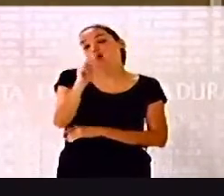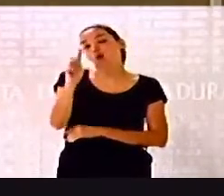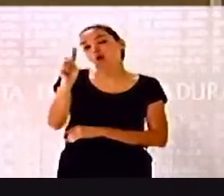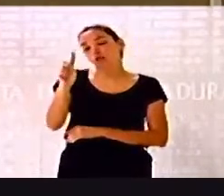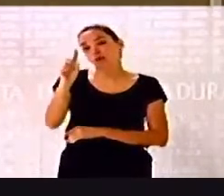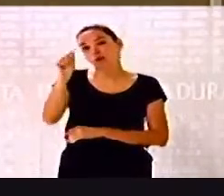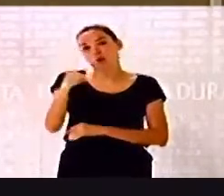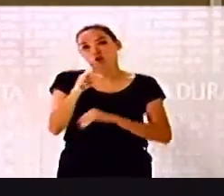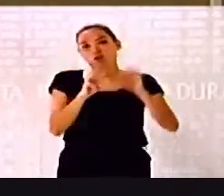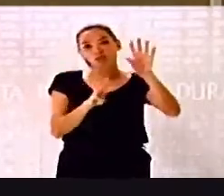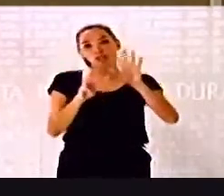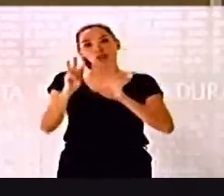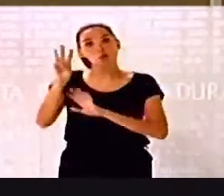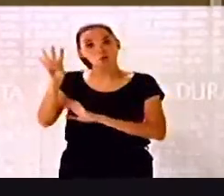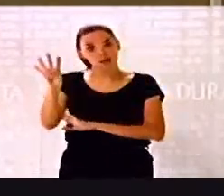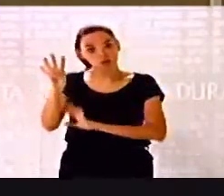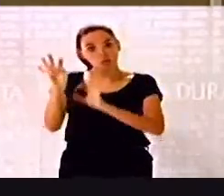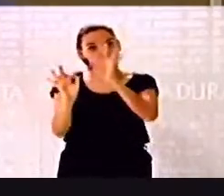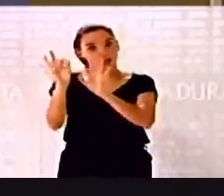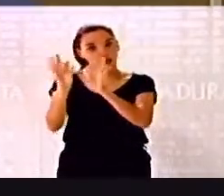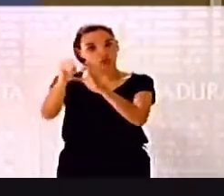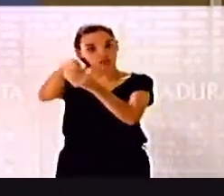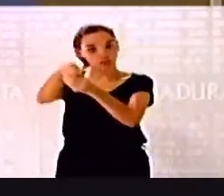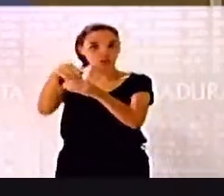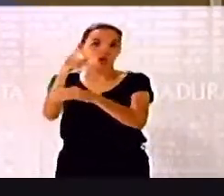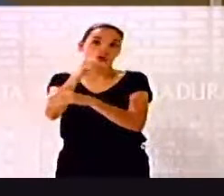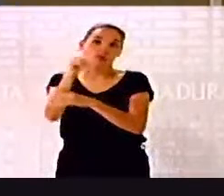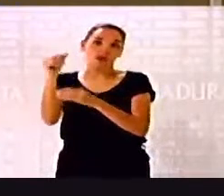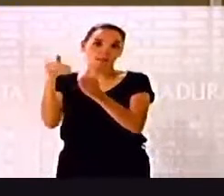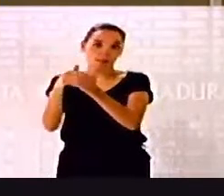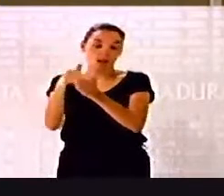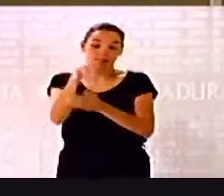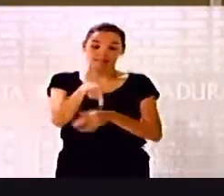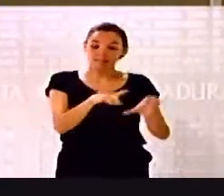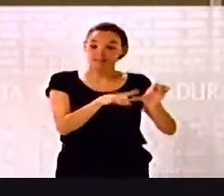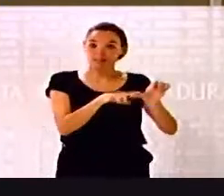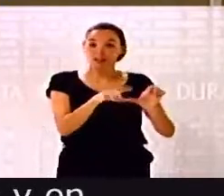200,11,84 por cada 100.000 habitantes y en Extremadura es de